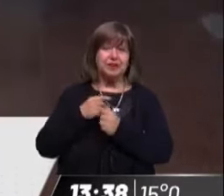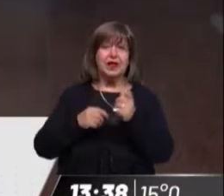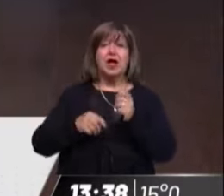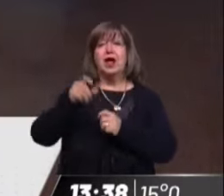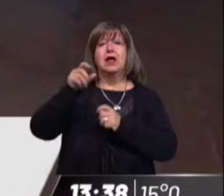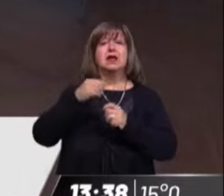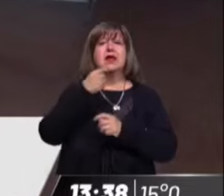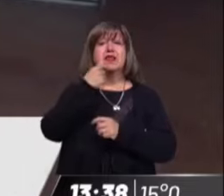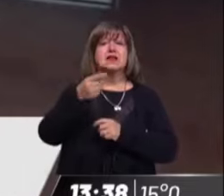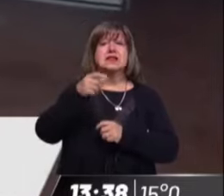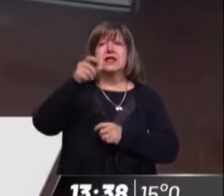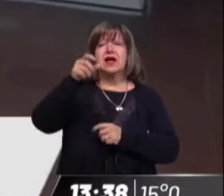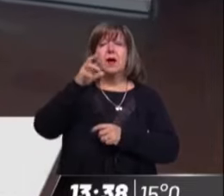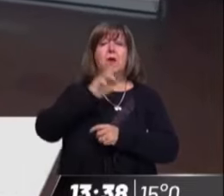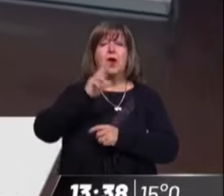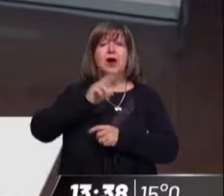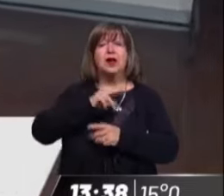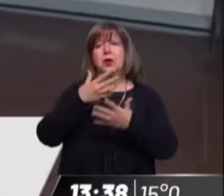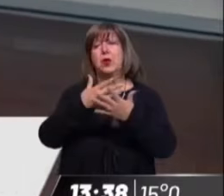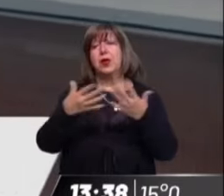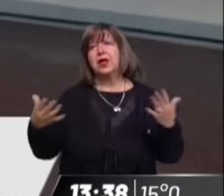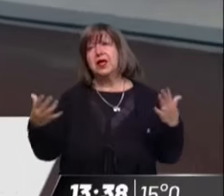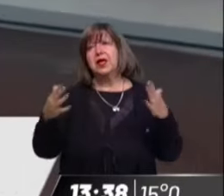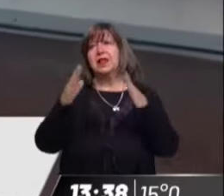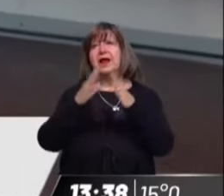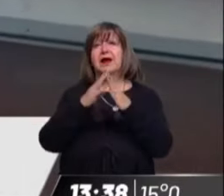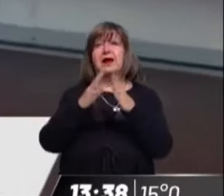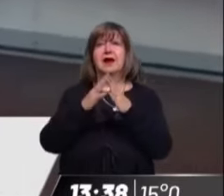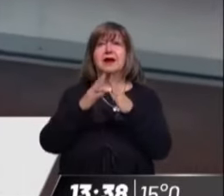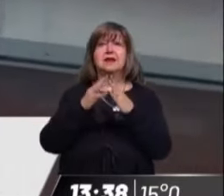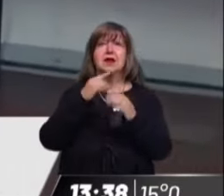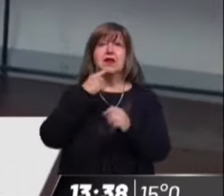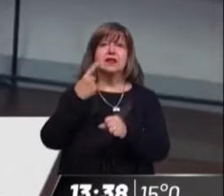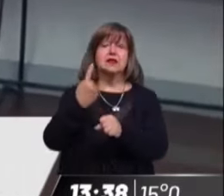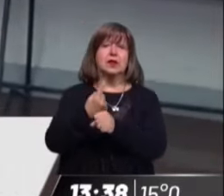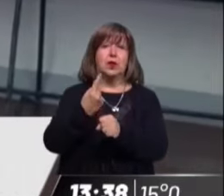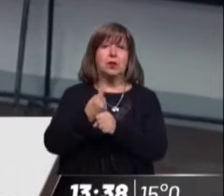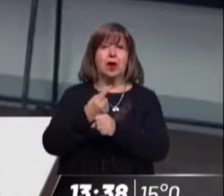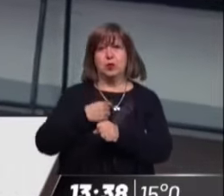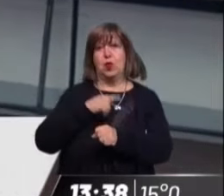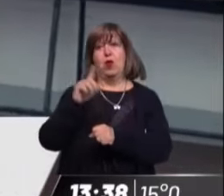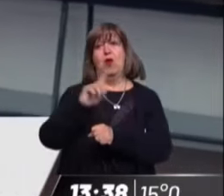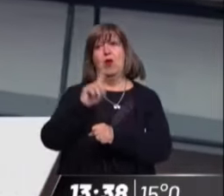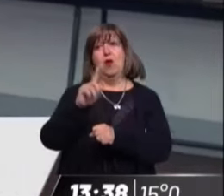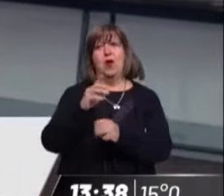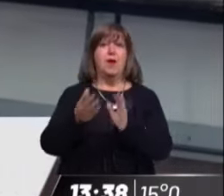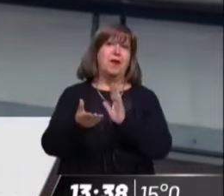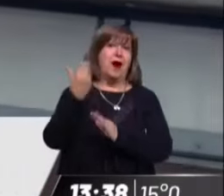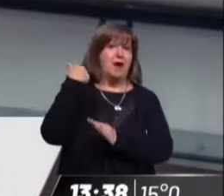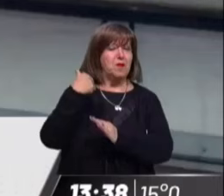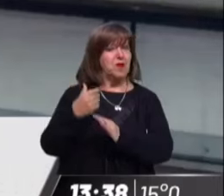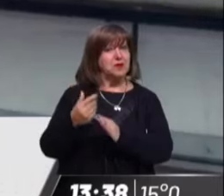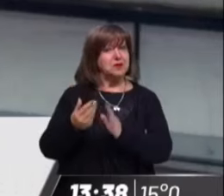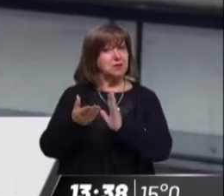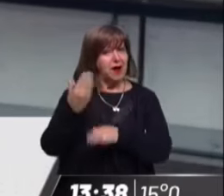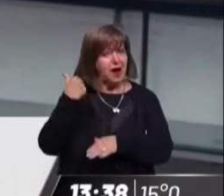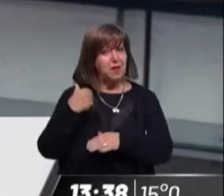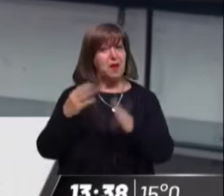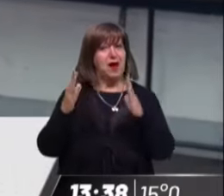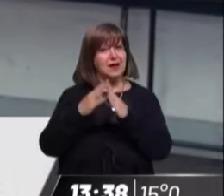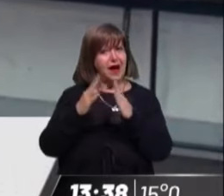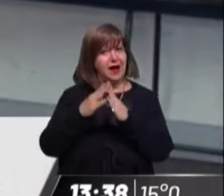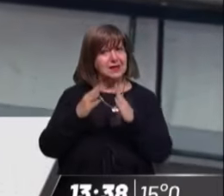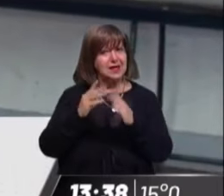de mi casa, se quedan encerradas? ¿Cómo haces para salir? ¿O no puedo, dicen? No, yo le aconsejo que hay que salir porque es bien, le hace